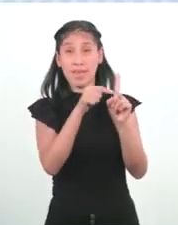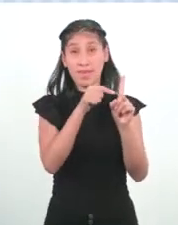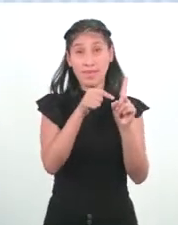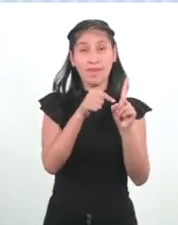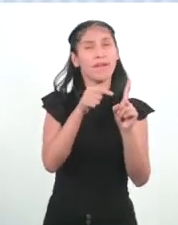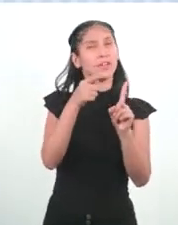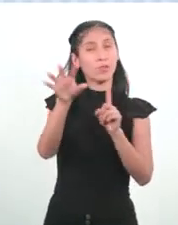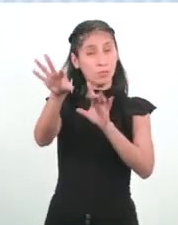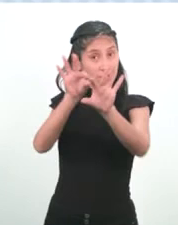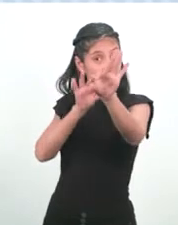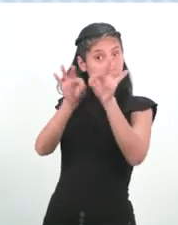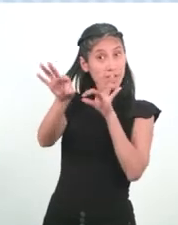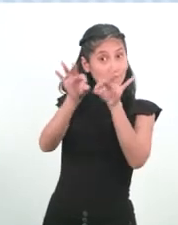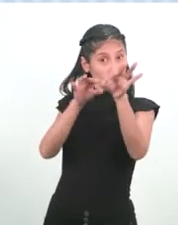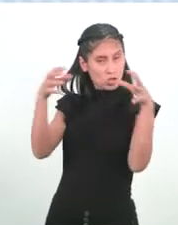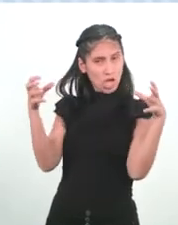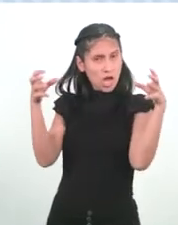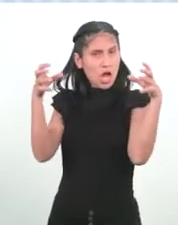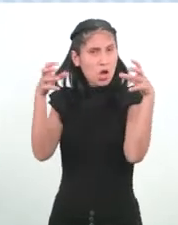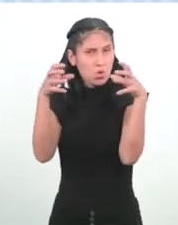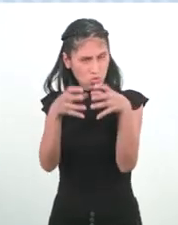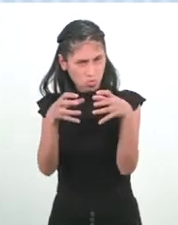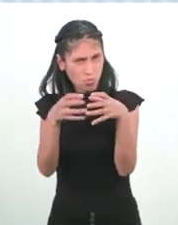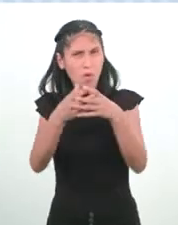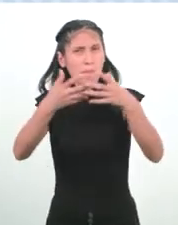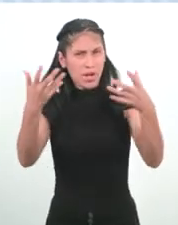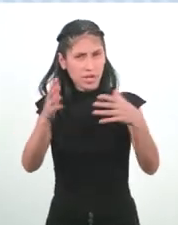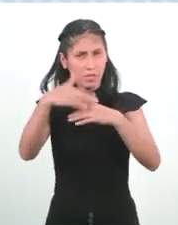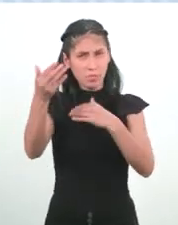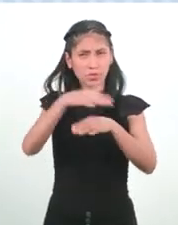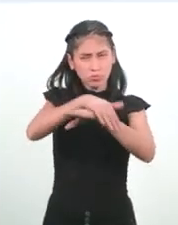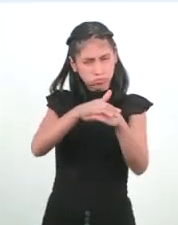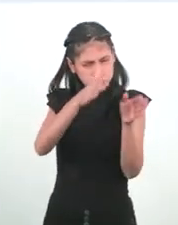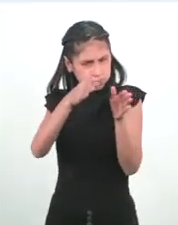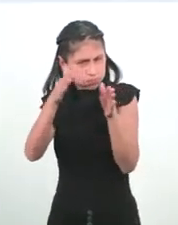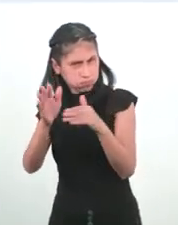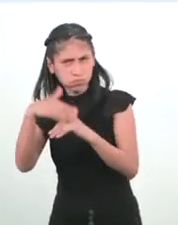alianzas para que su emprendimiento alcance los objetivos previstos.